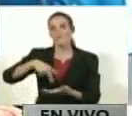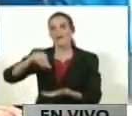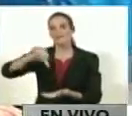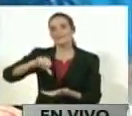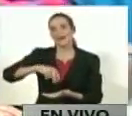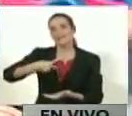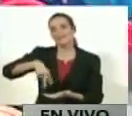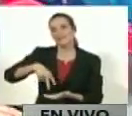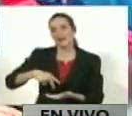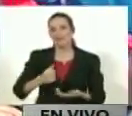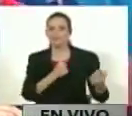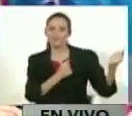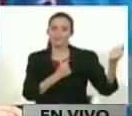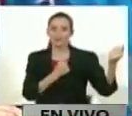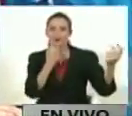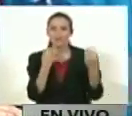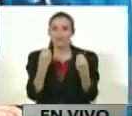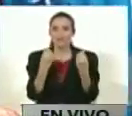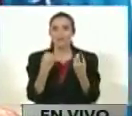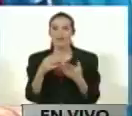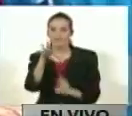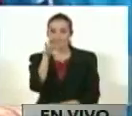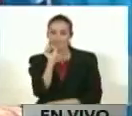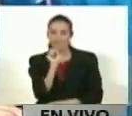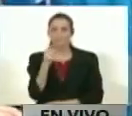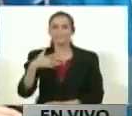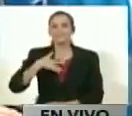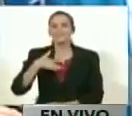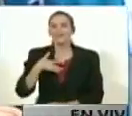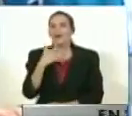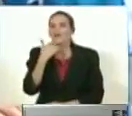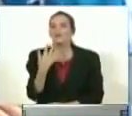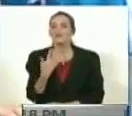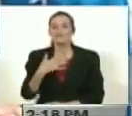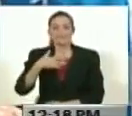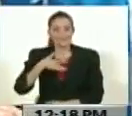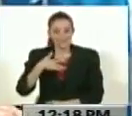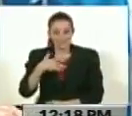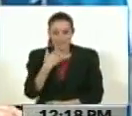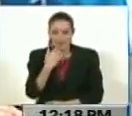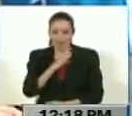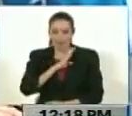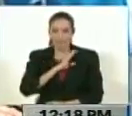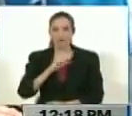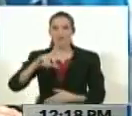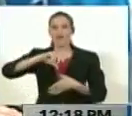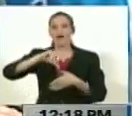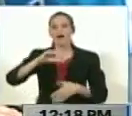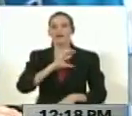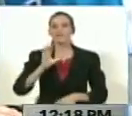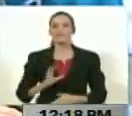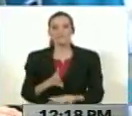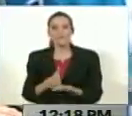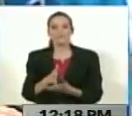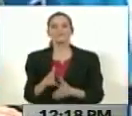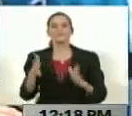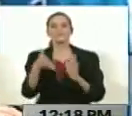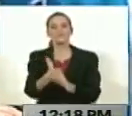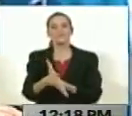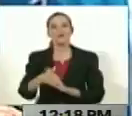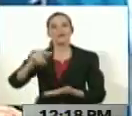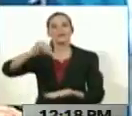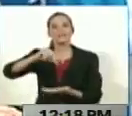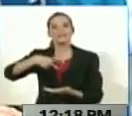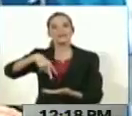salsa, aprendimos a entenderla, a sentir ese sentimiento latino-caribeño a través de ese género